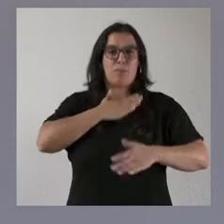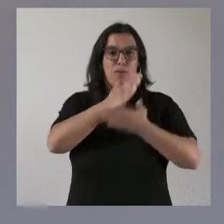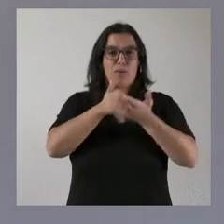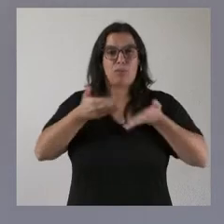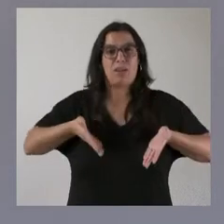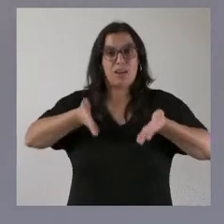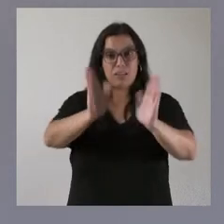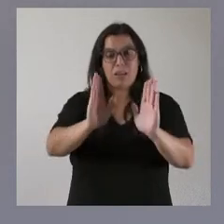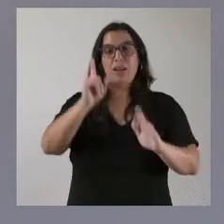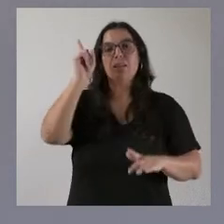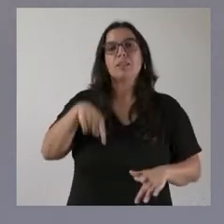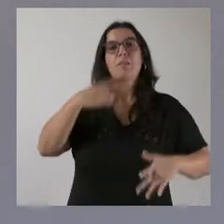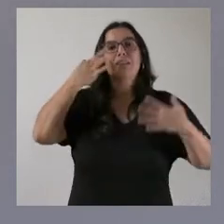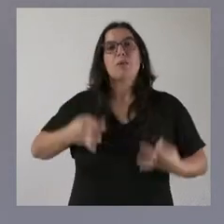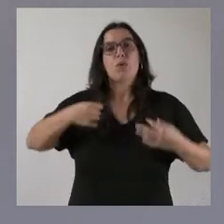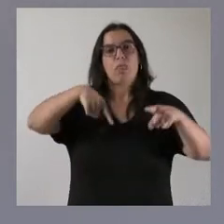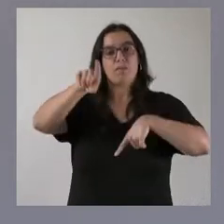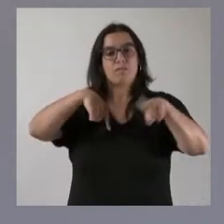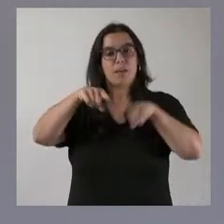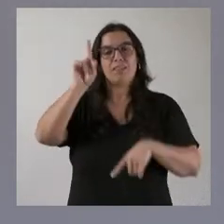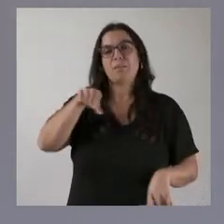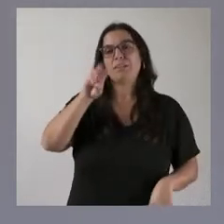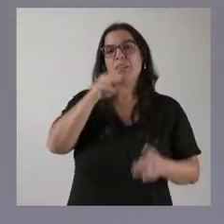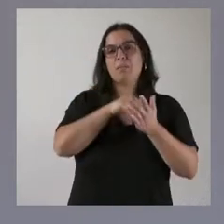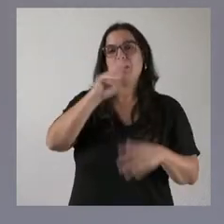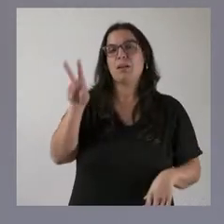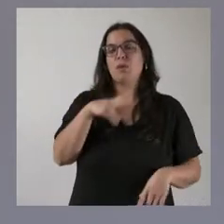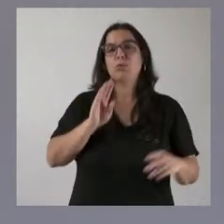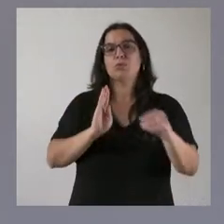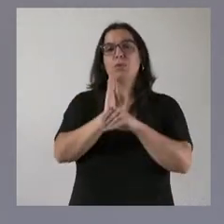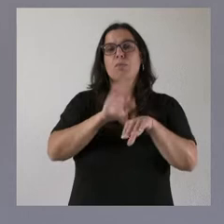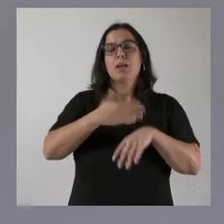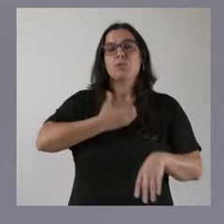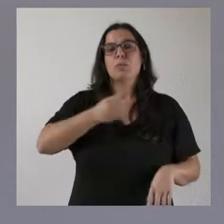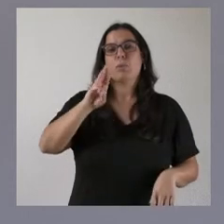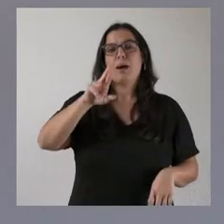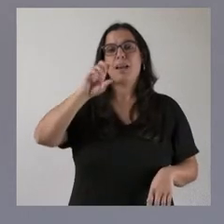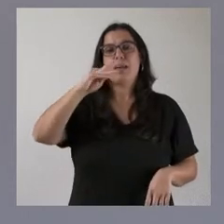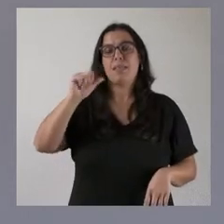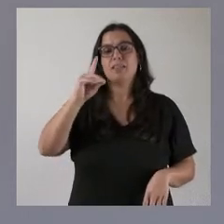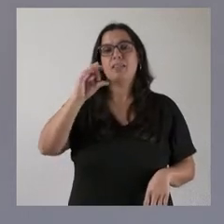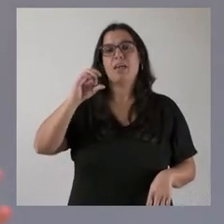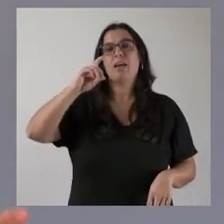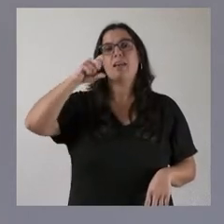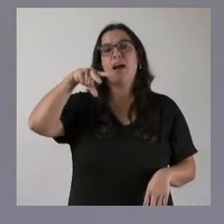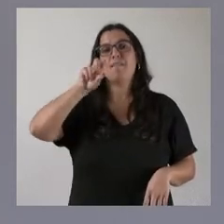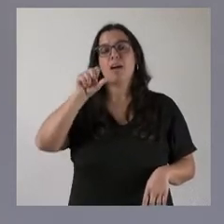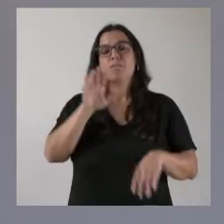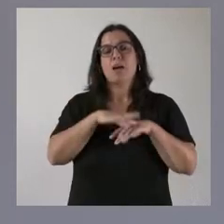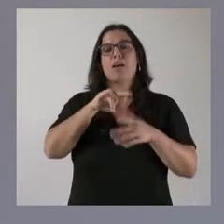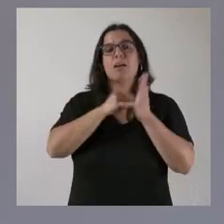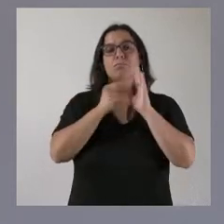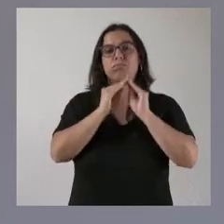y la seguridad Vial 13.000 euros de subvención para el ayuntamiento de paredes de Nava para realizar un estudio sobre las posibilidades de desarrollo de una